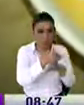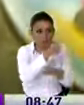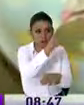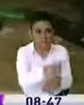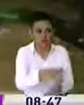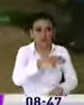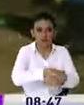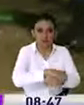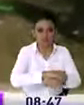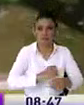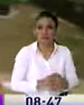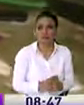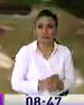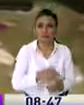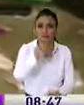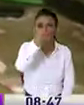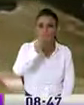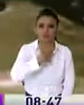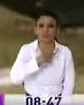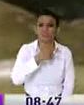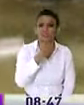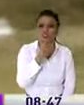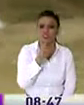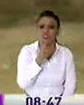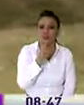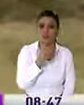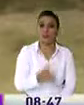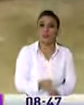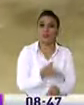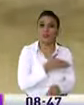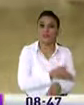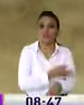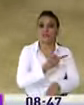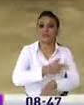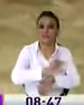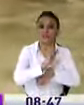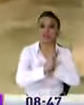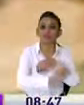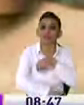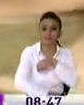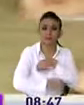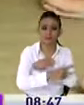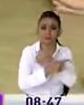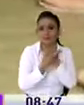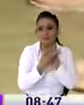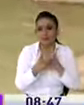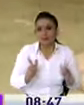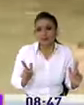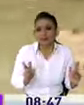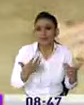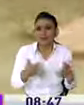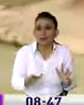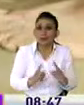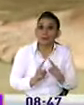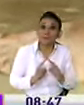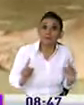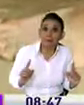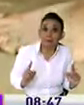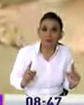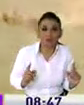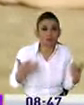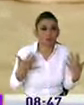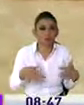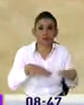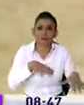ciudadano. El detenido se trata de un ciudadano que cumplía con una pena. Se encontraba gozando del beneficio de la libertad controlada con